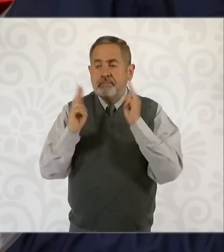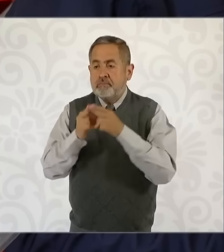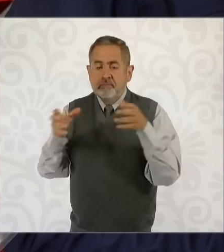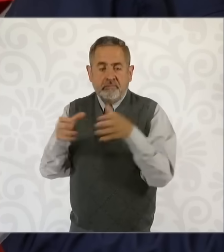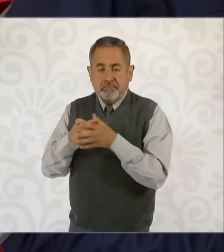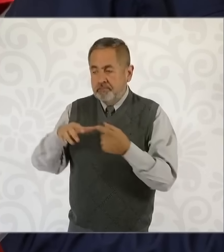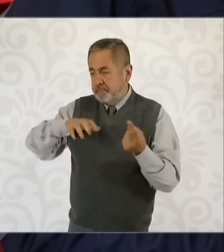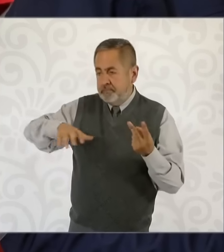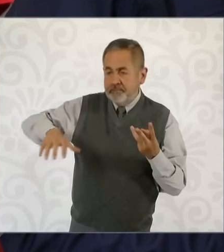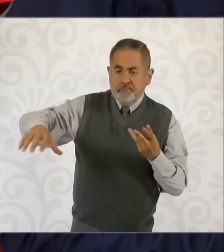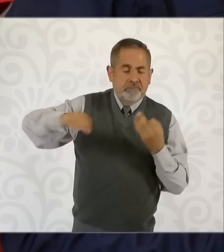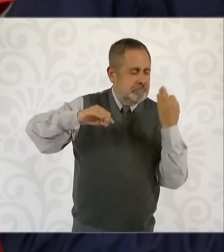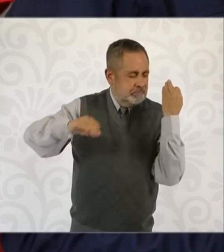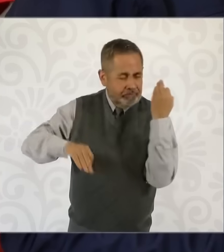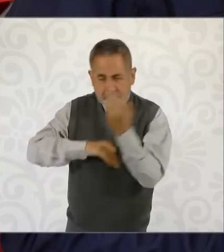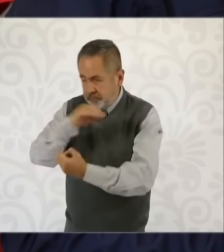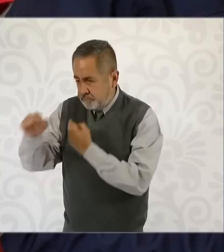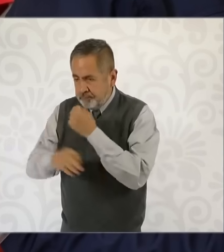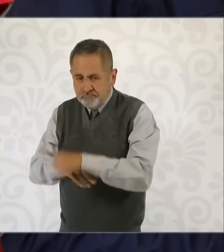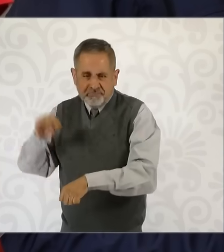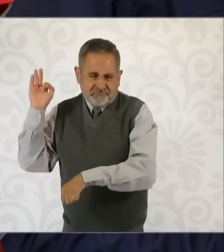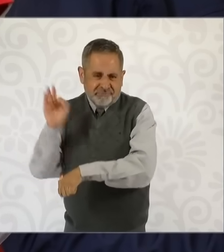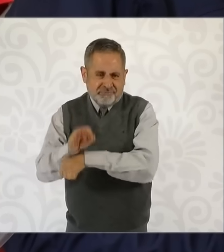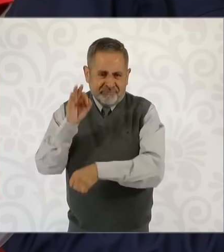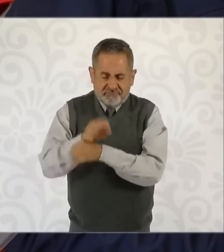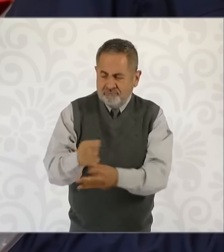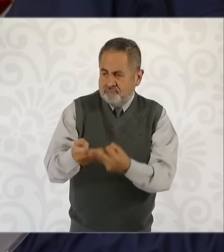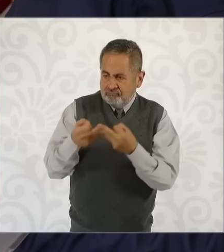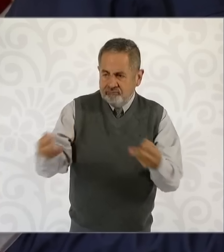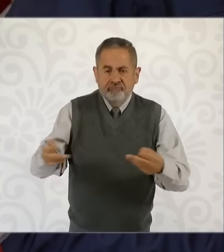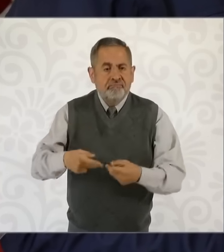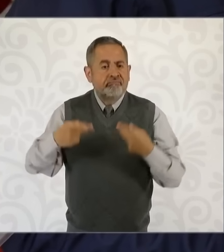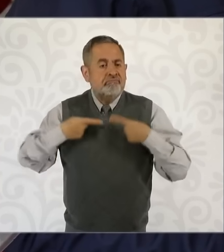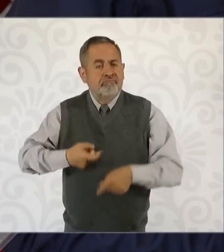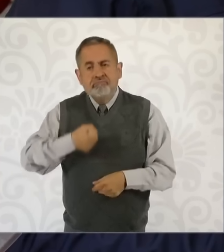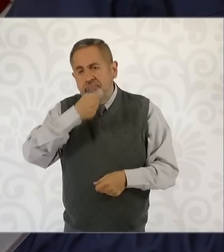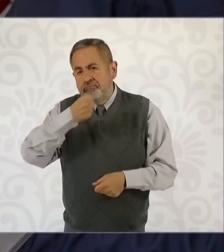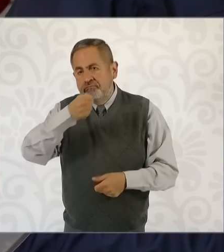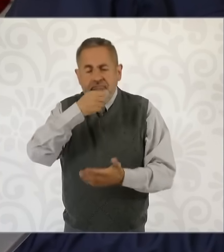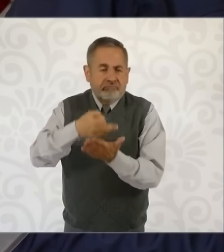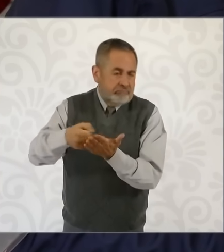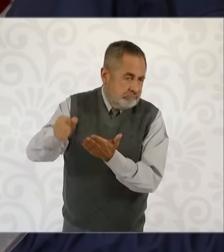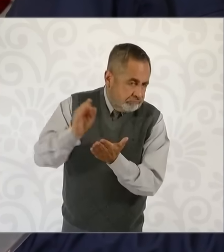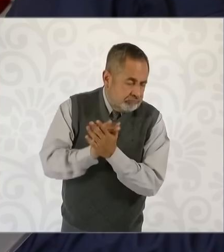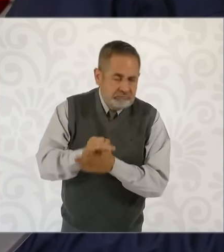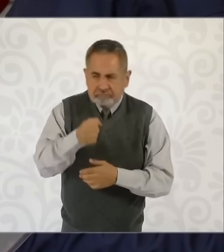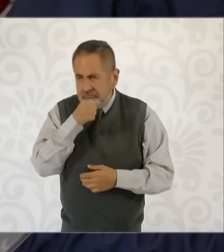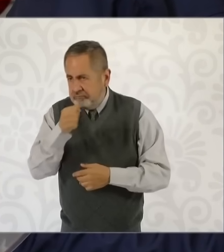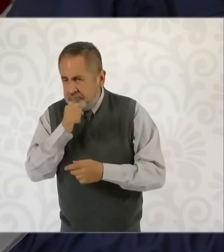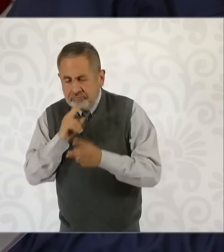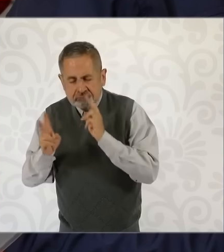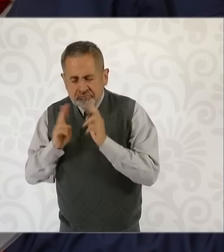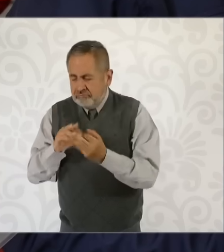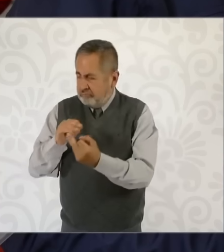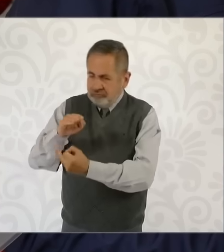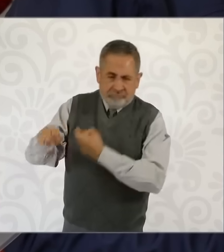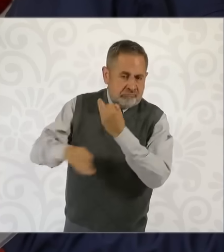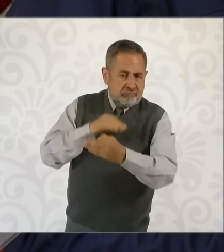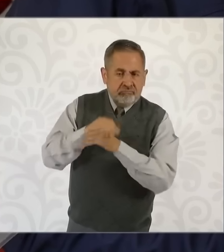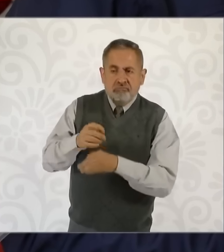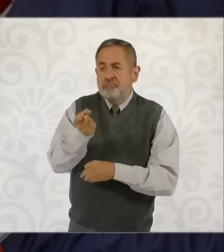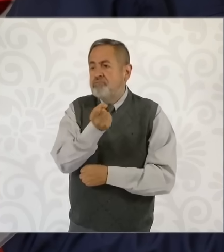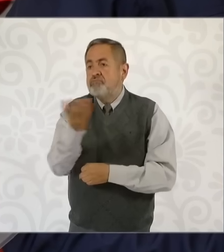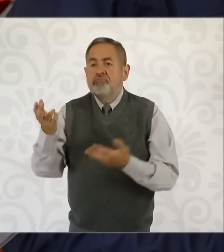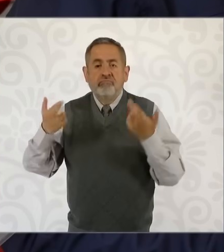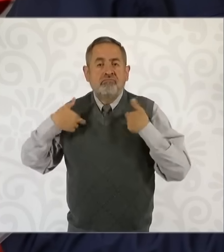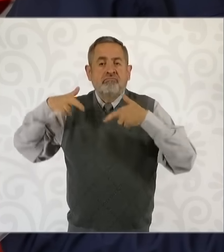pues a toda la gente que defiende el territorio, a los periodistas valientes y a todos los